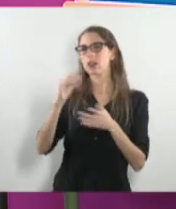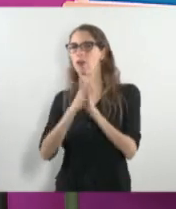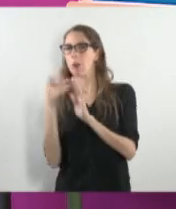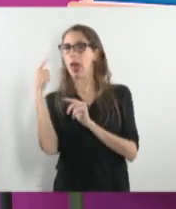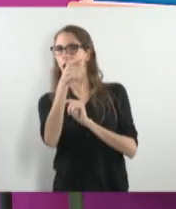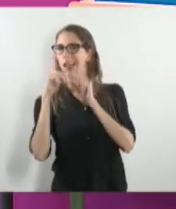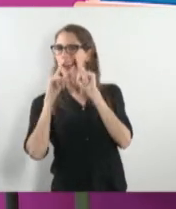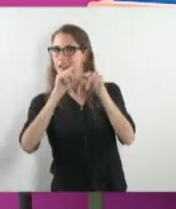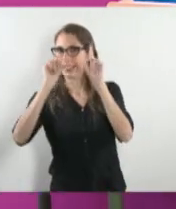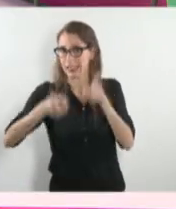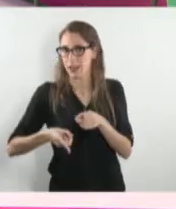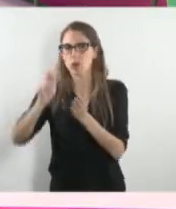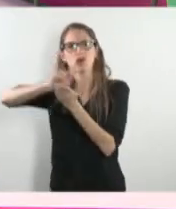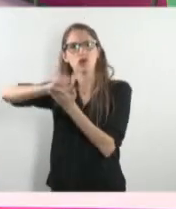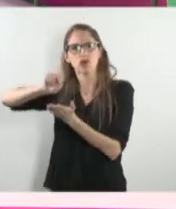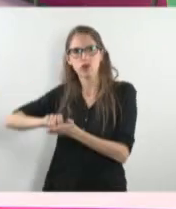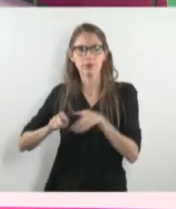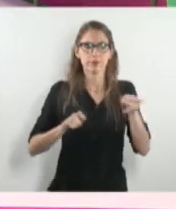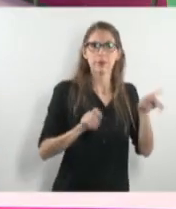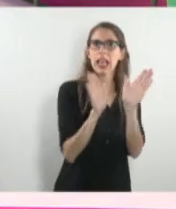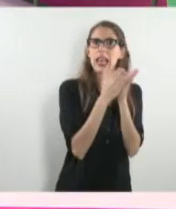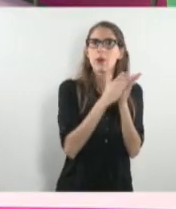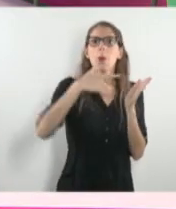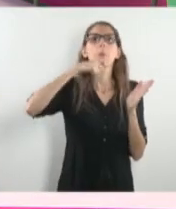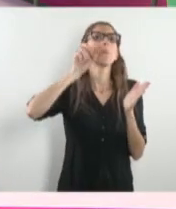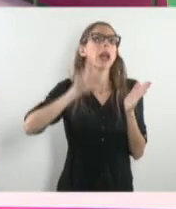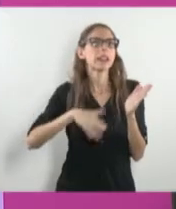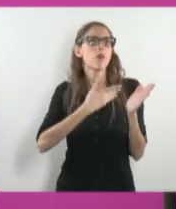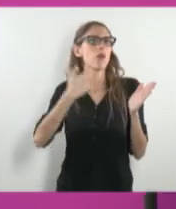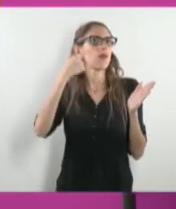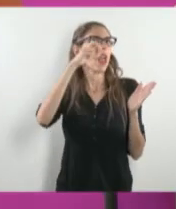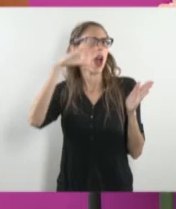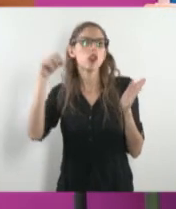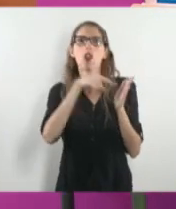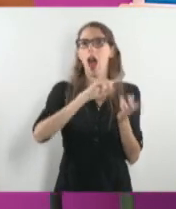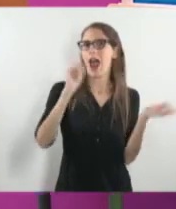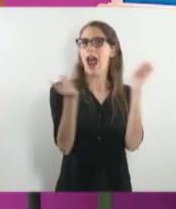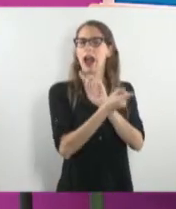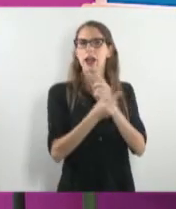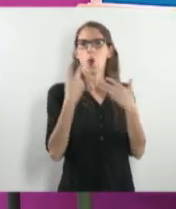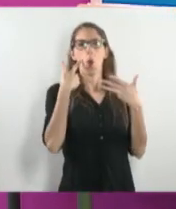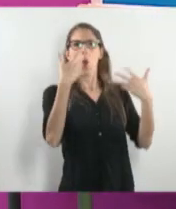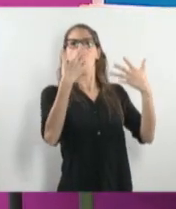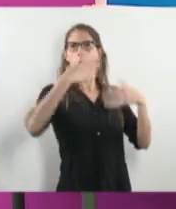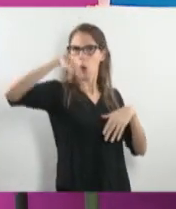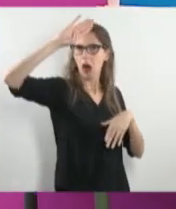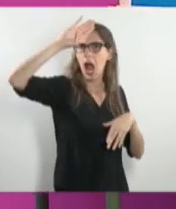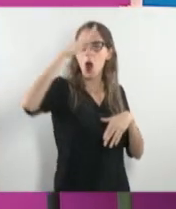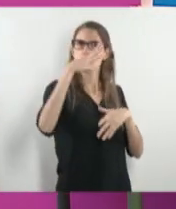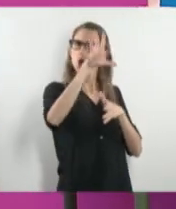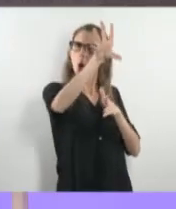¿no? Y lo que va a hacer en Martín Fierro, lo que se plantea esta denuncia, es justamente reivindicar esta figura del gaucho, denunciar